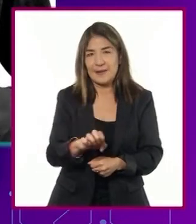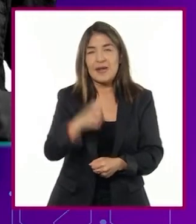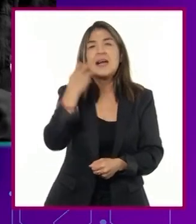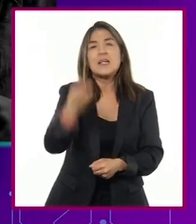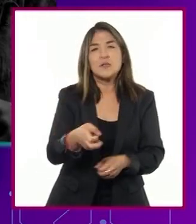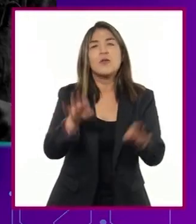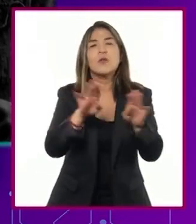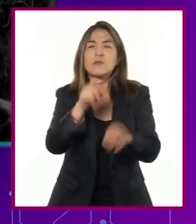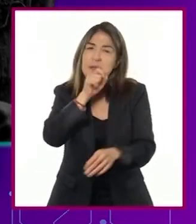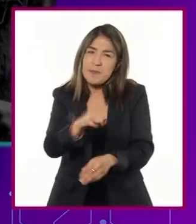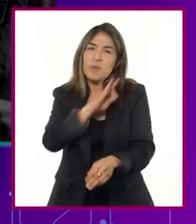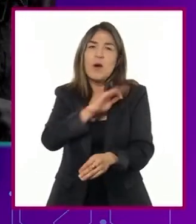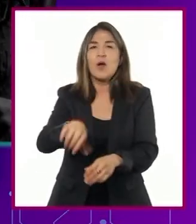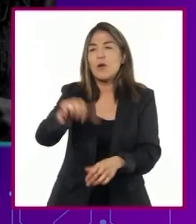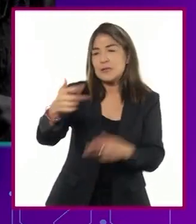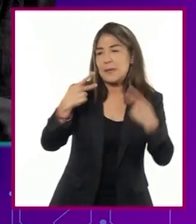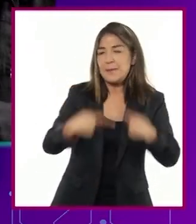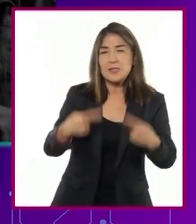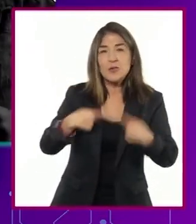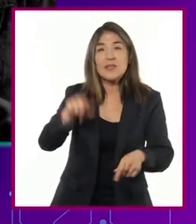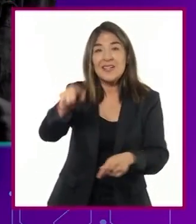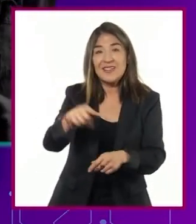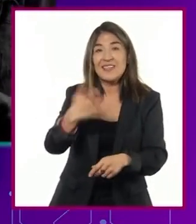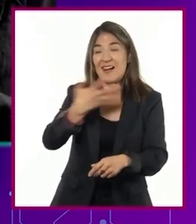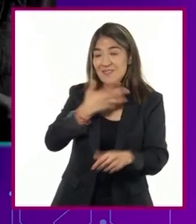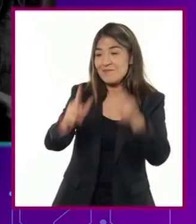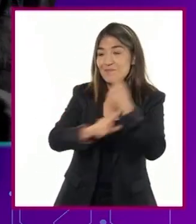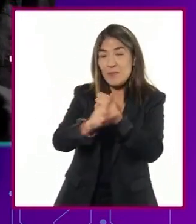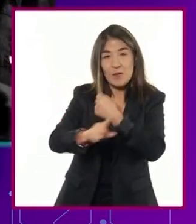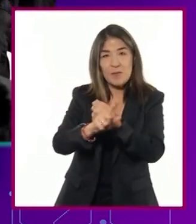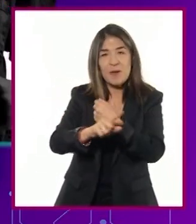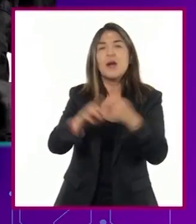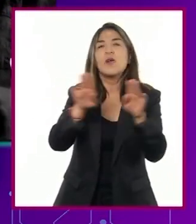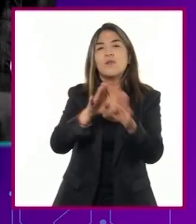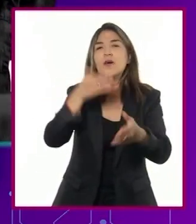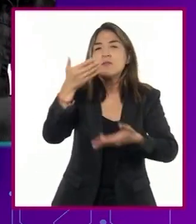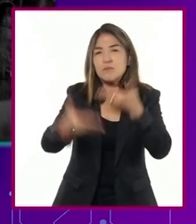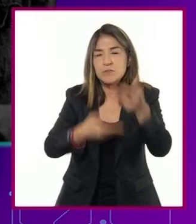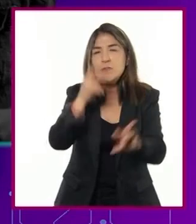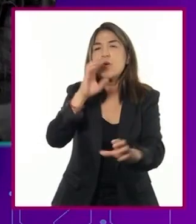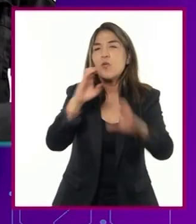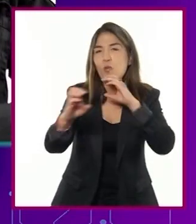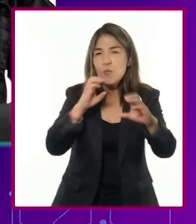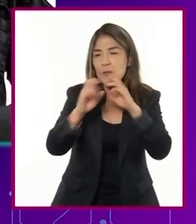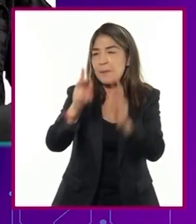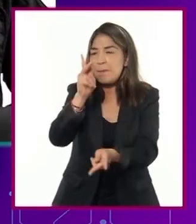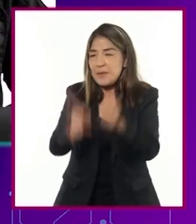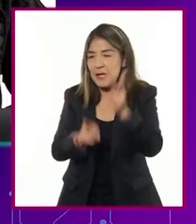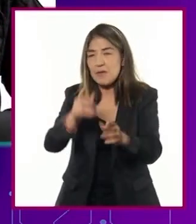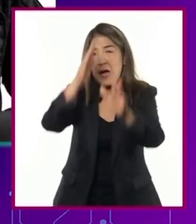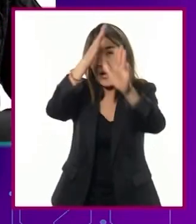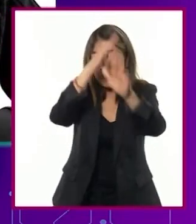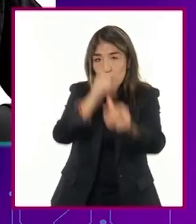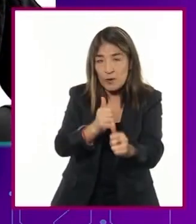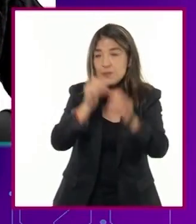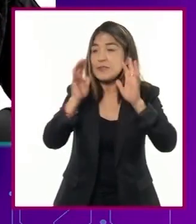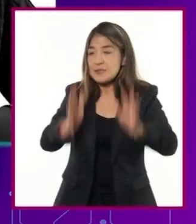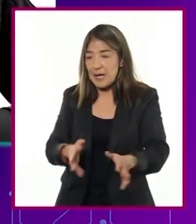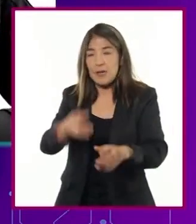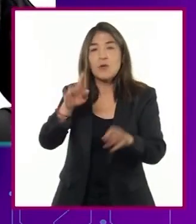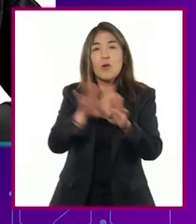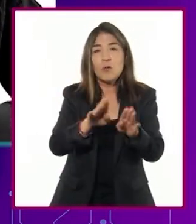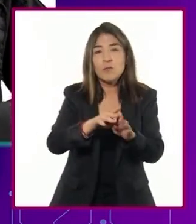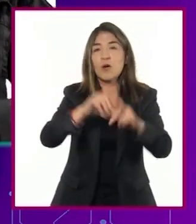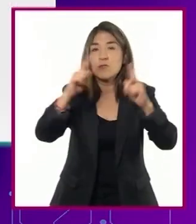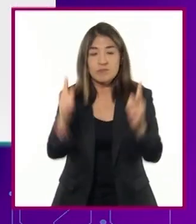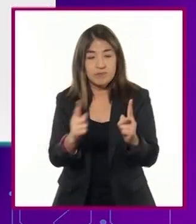pueden intervenir para que las personas afectadas arreglen sus diferencias mediante el diálogo y establezcan acuerdos que las partes